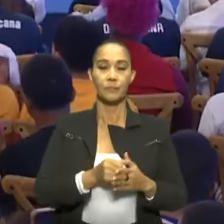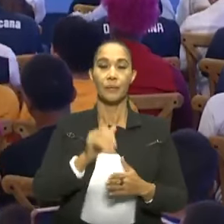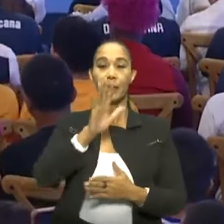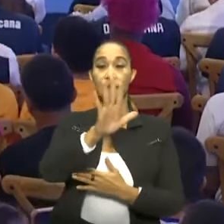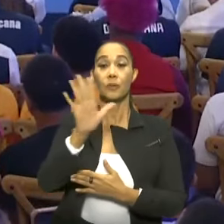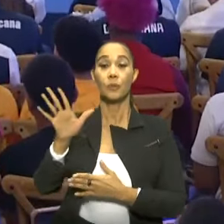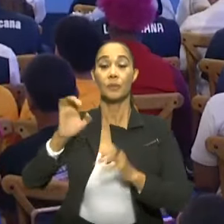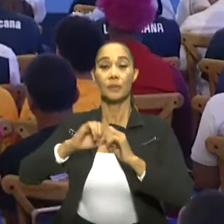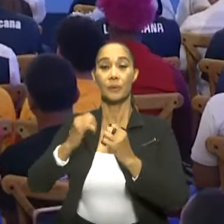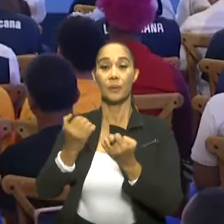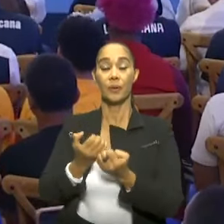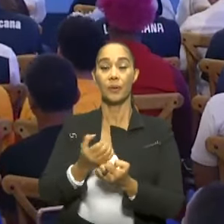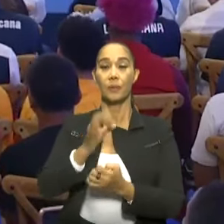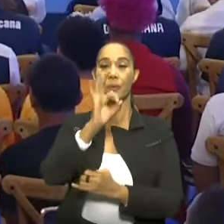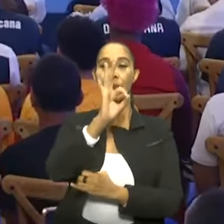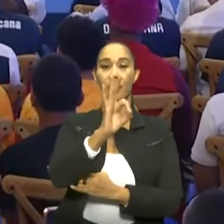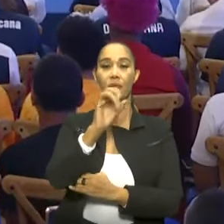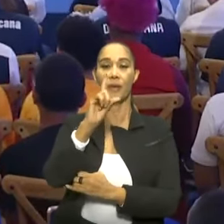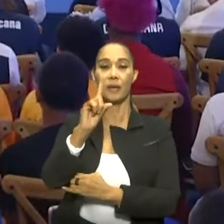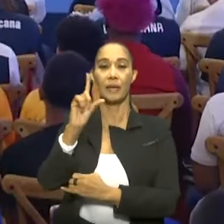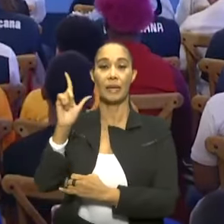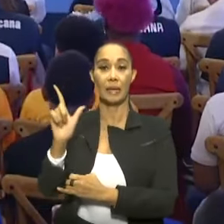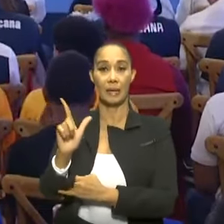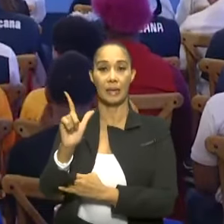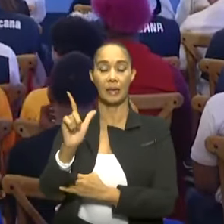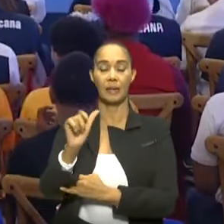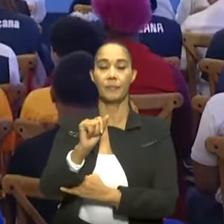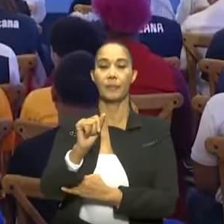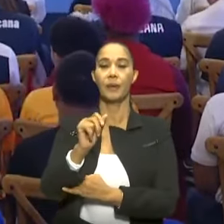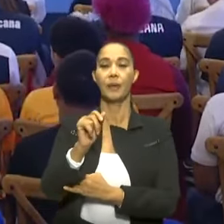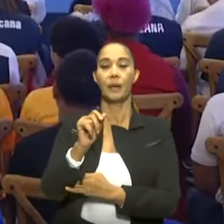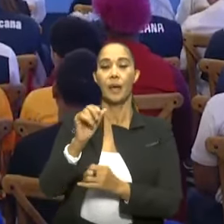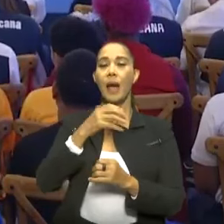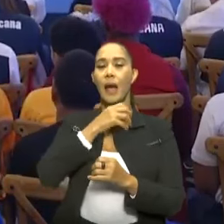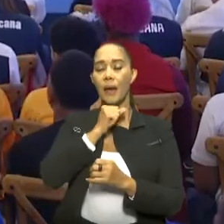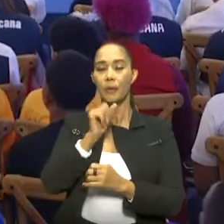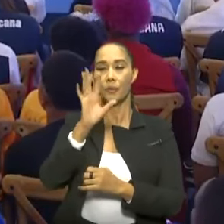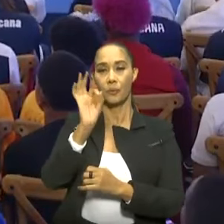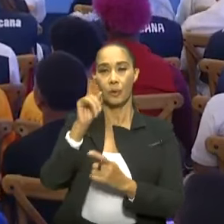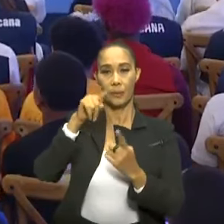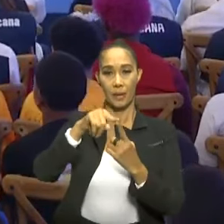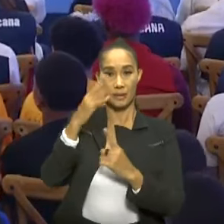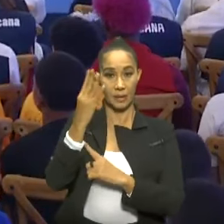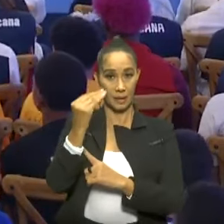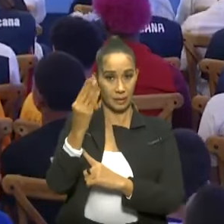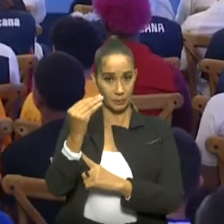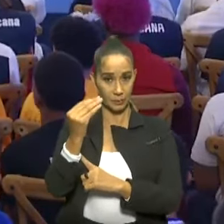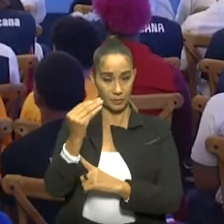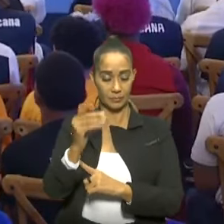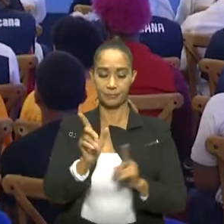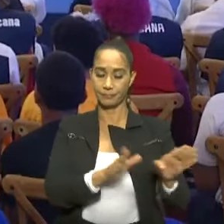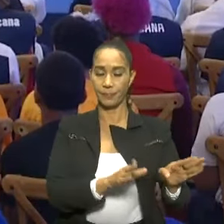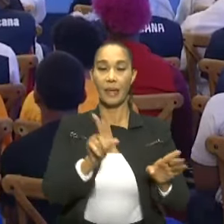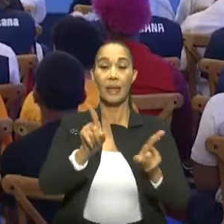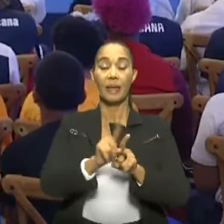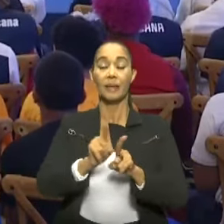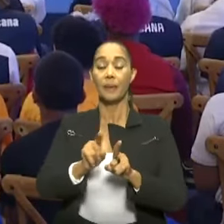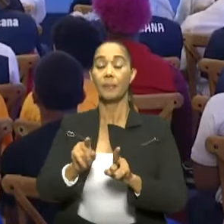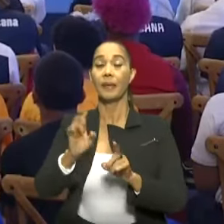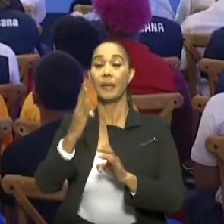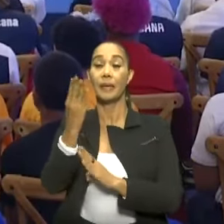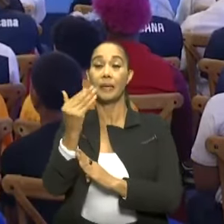55 equipos del FLL Challenge de 9 a 14 años y 15 equipos del